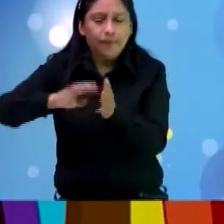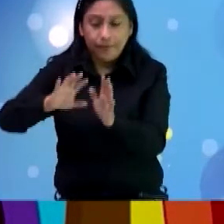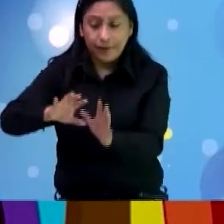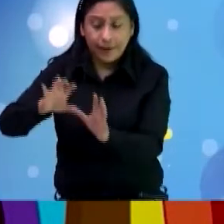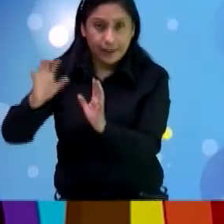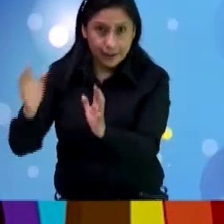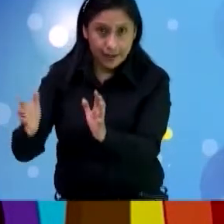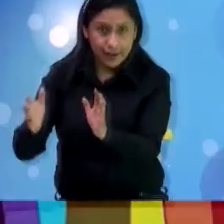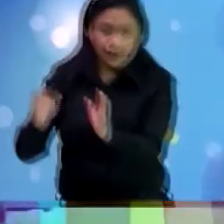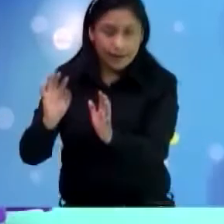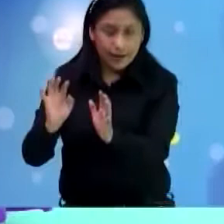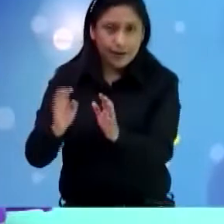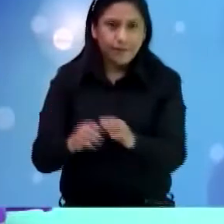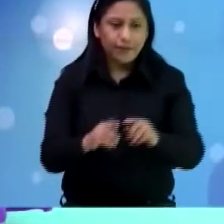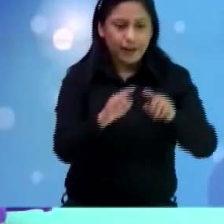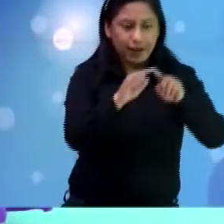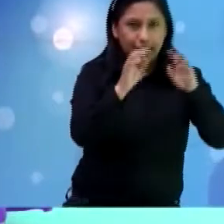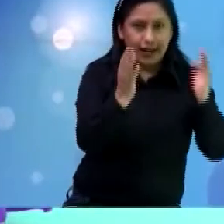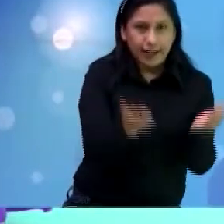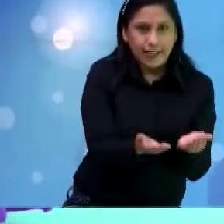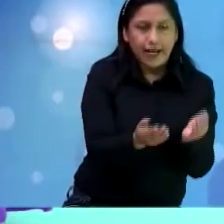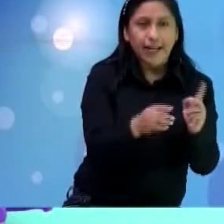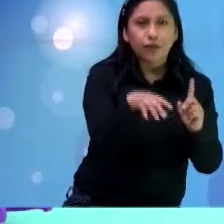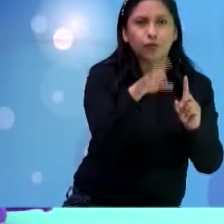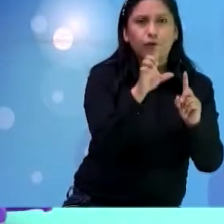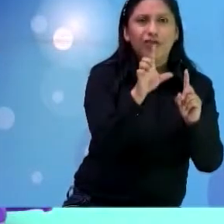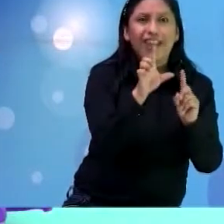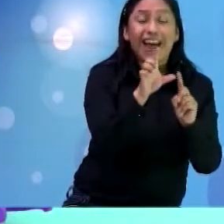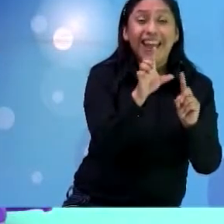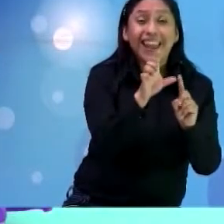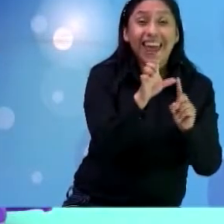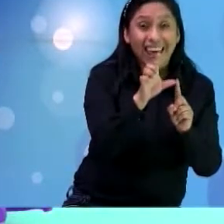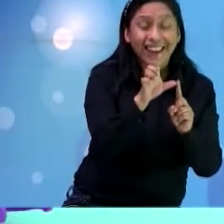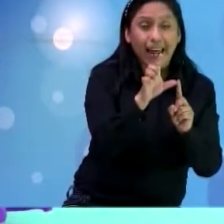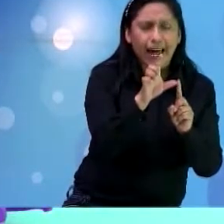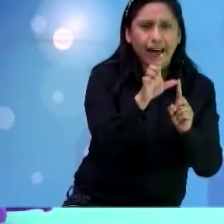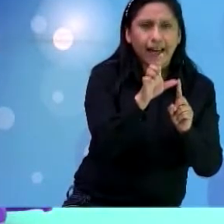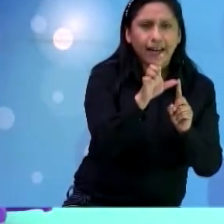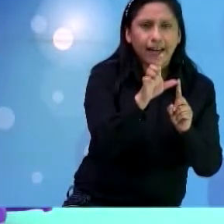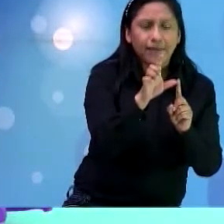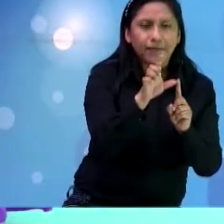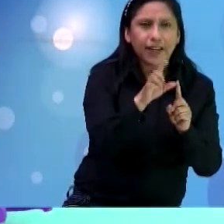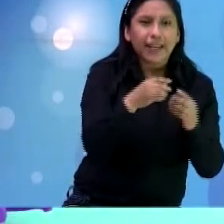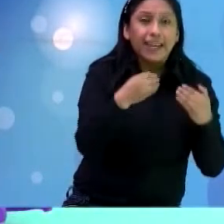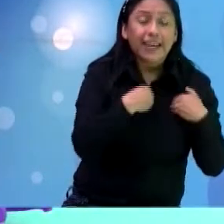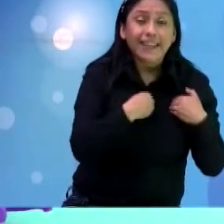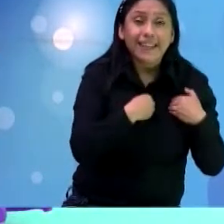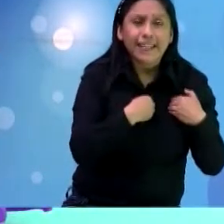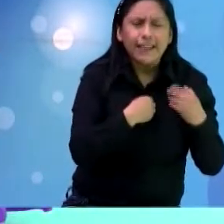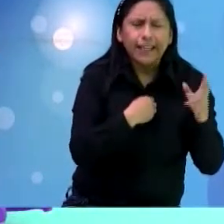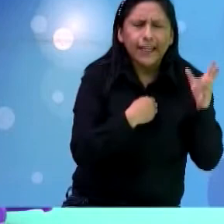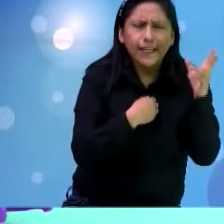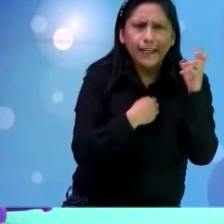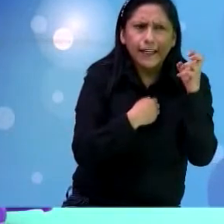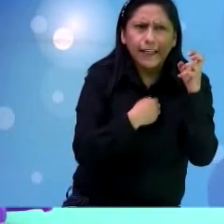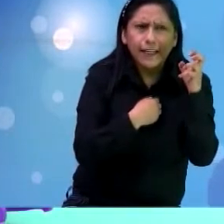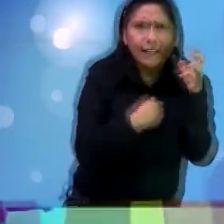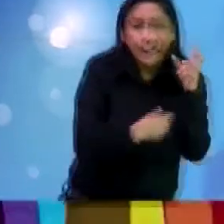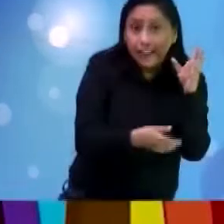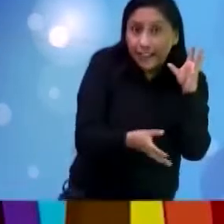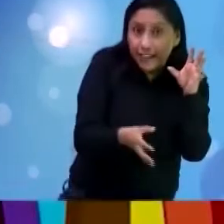La letra es un símbolo que tiene sonido. Y cuando se junta con varias